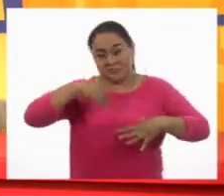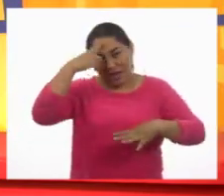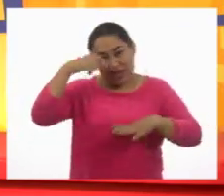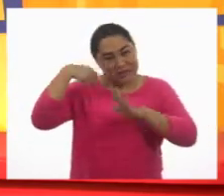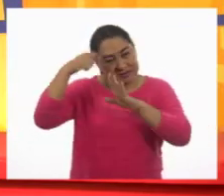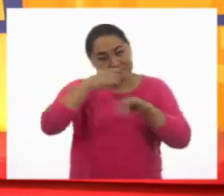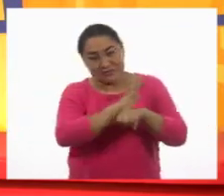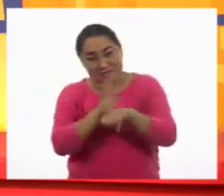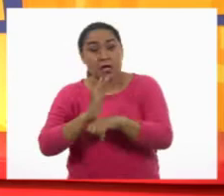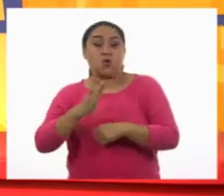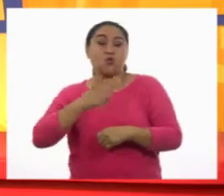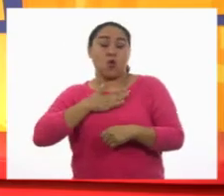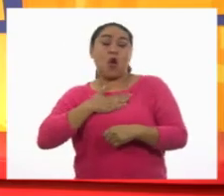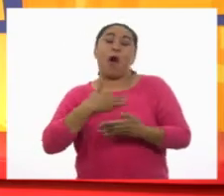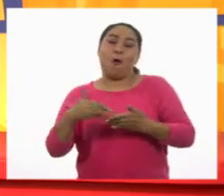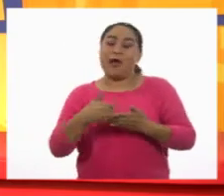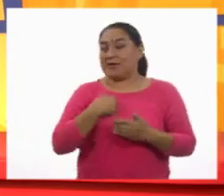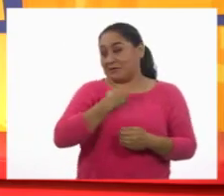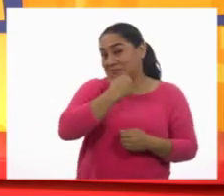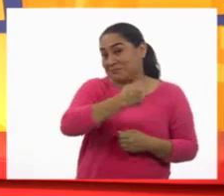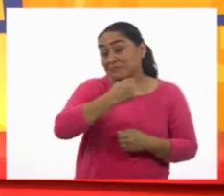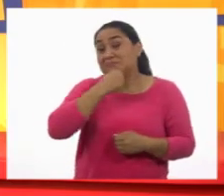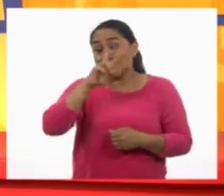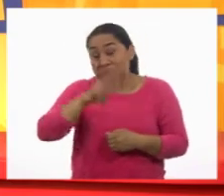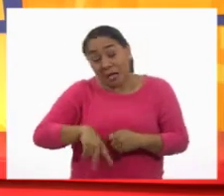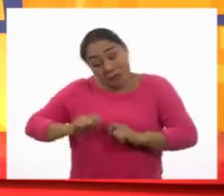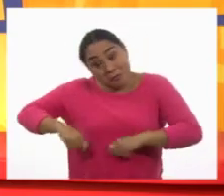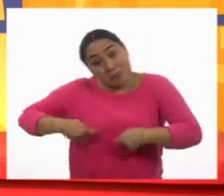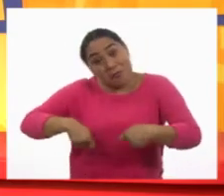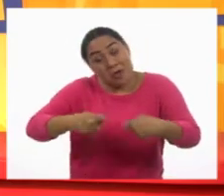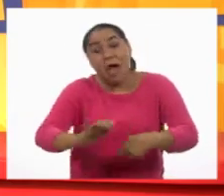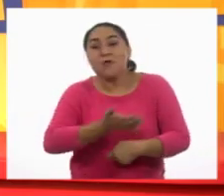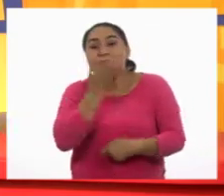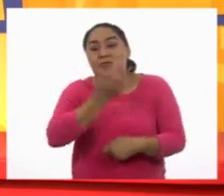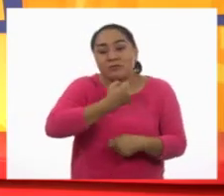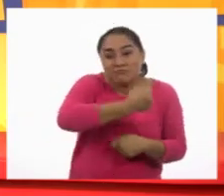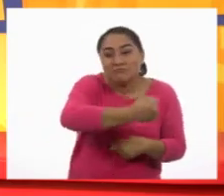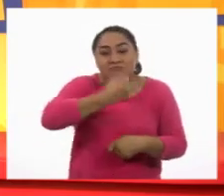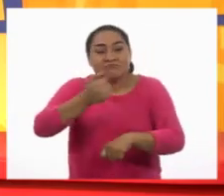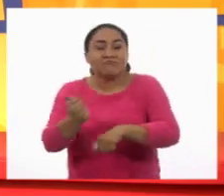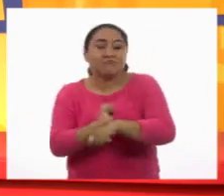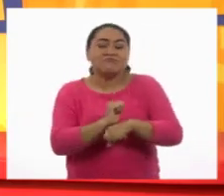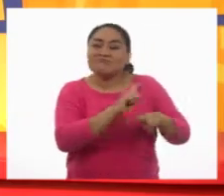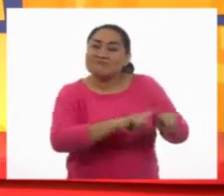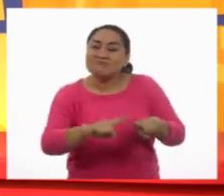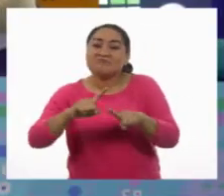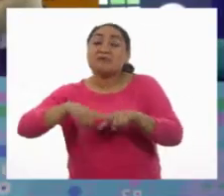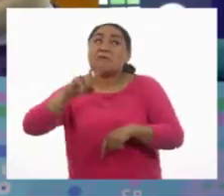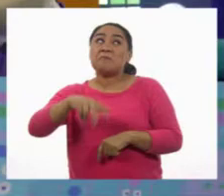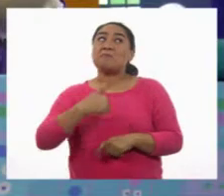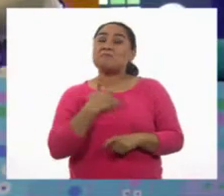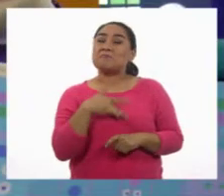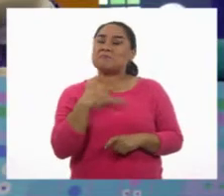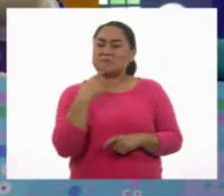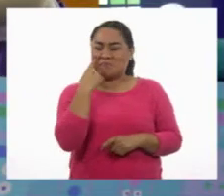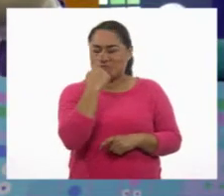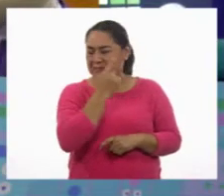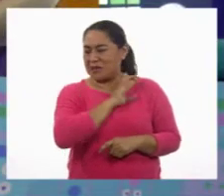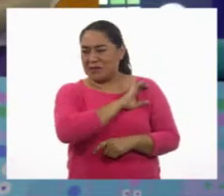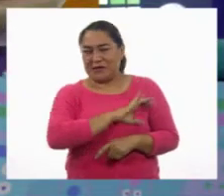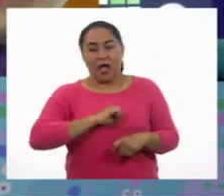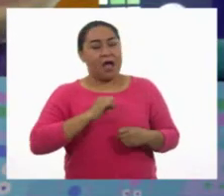sea que es tradición familiar esto de dedicarnos al entretenimiento. Y la verdad, me encanta. ¡Uy, qué